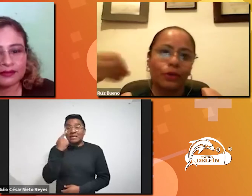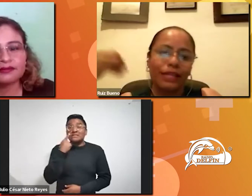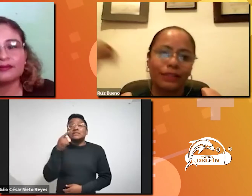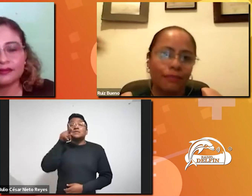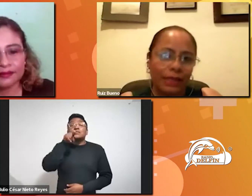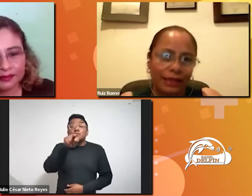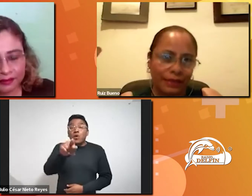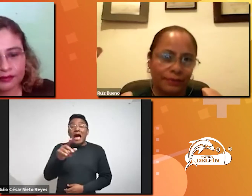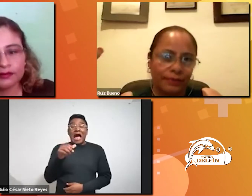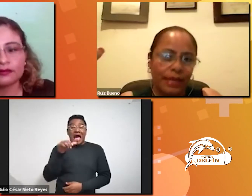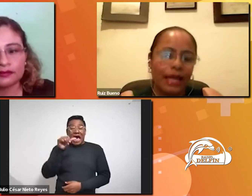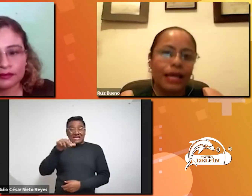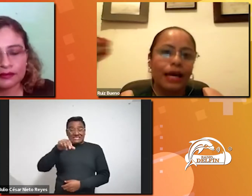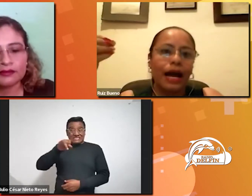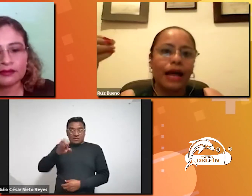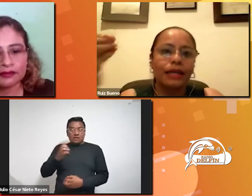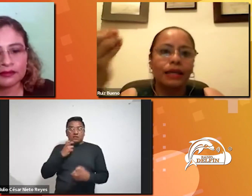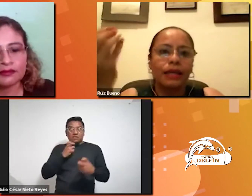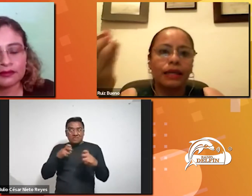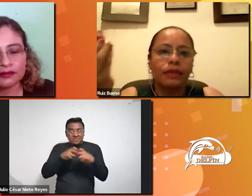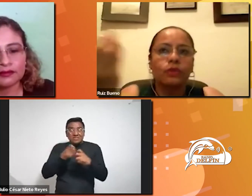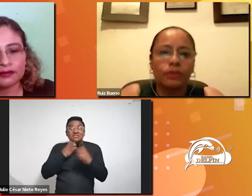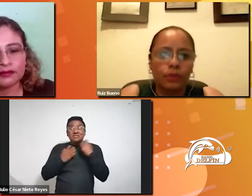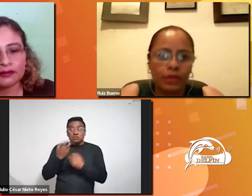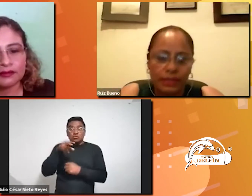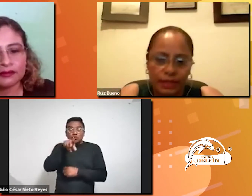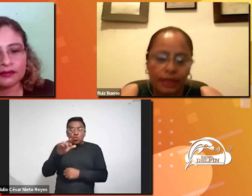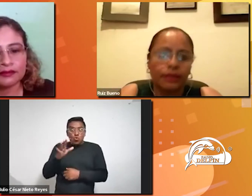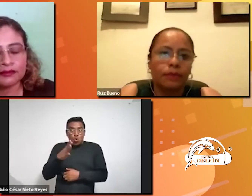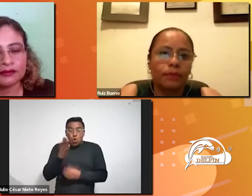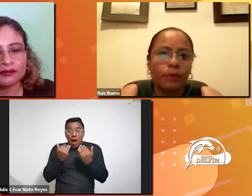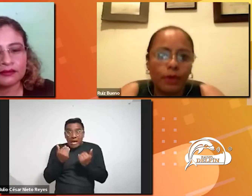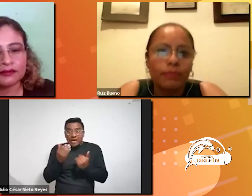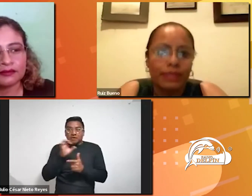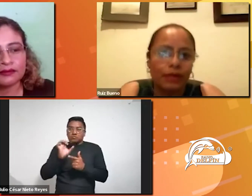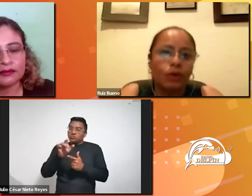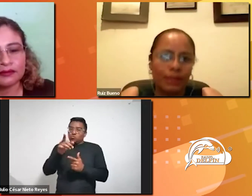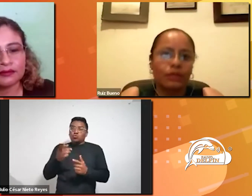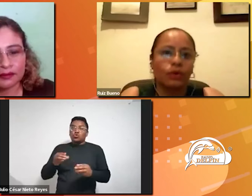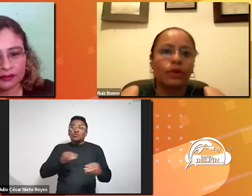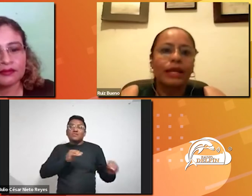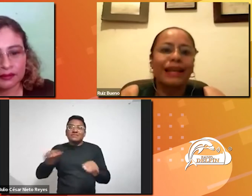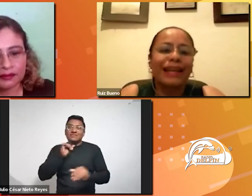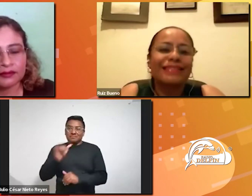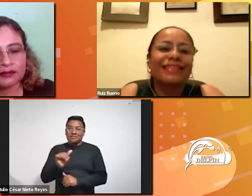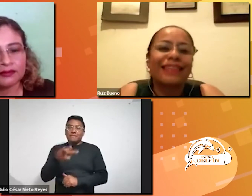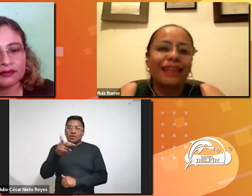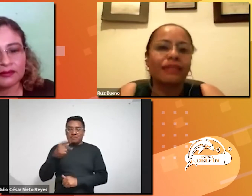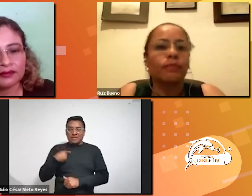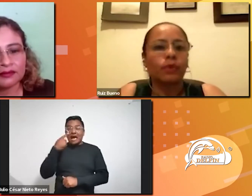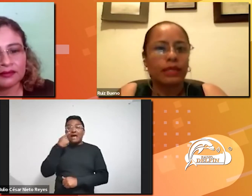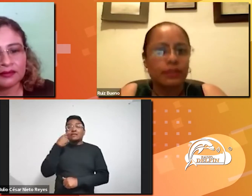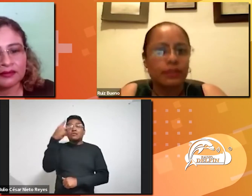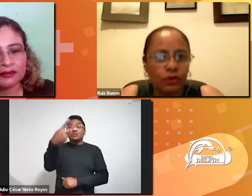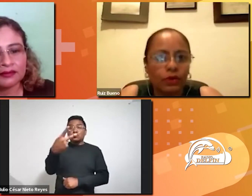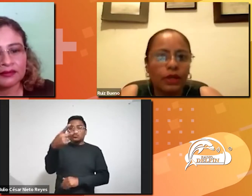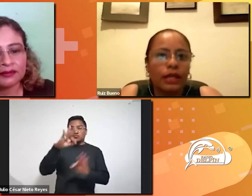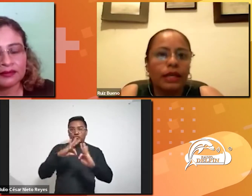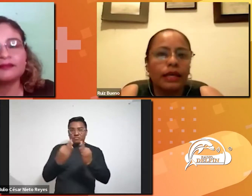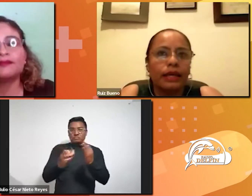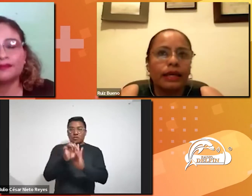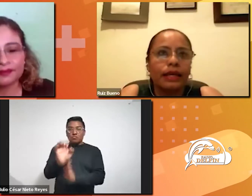no podrías emprender. Hay dos tipos de ansiedad, pero voy a empezar con lo básico. La ansiedad de